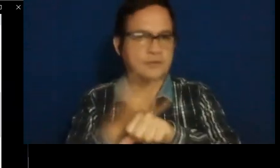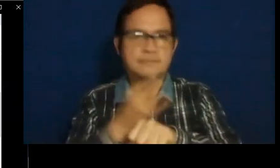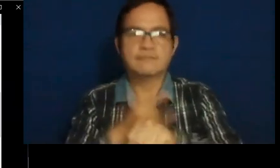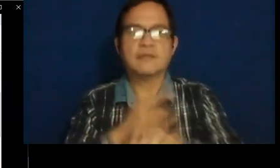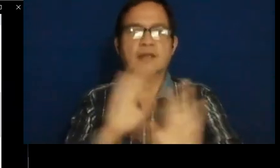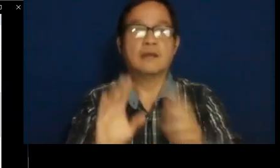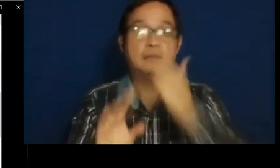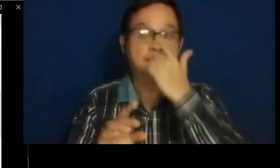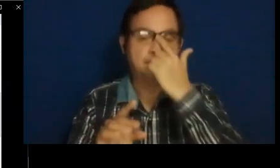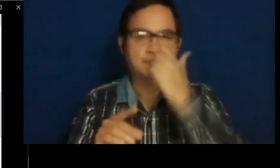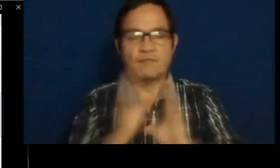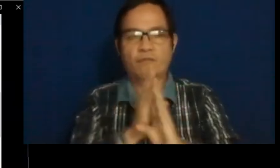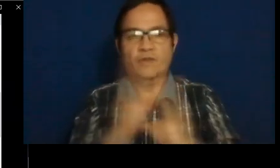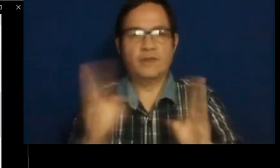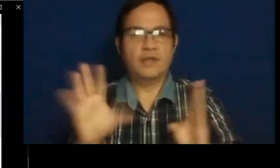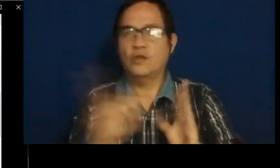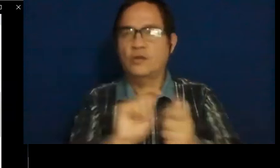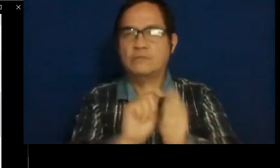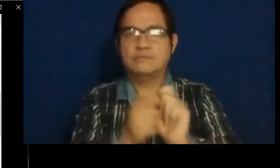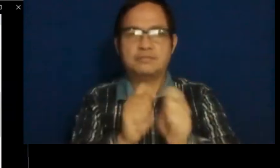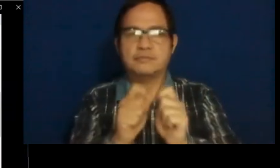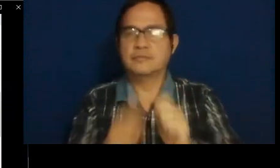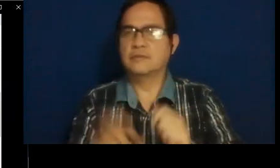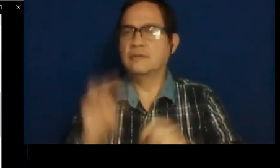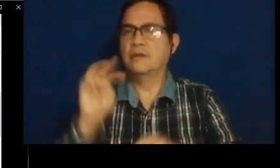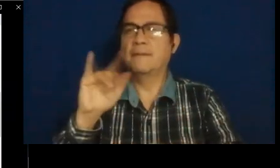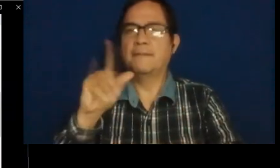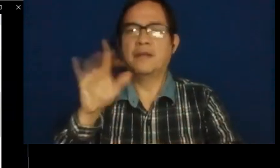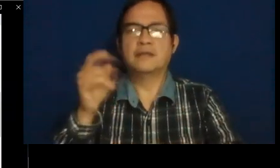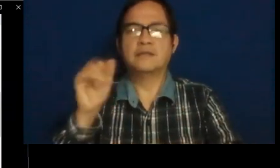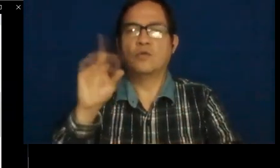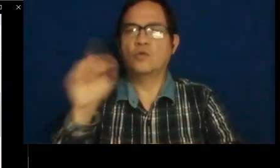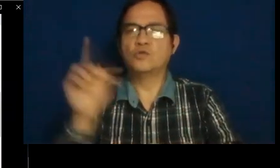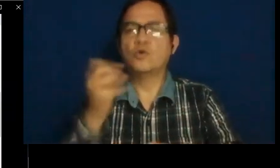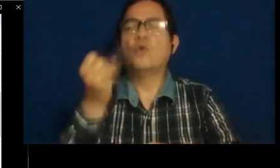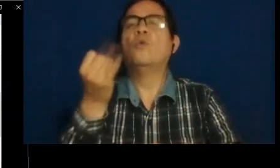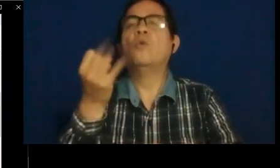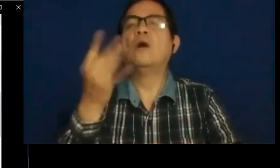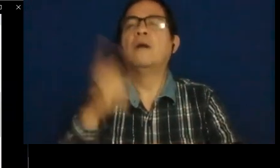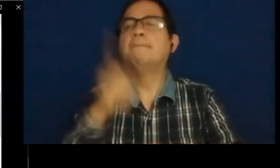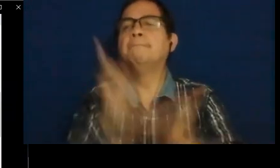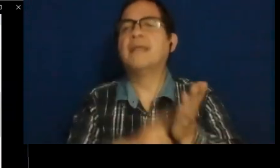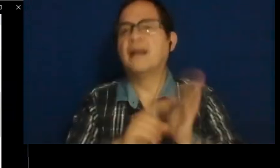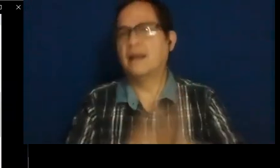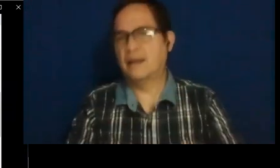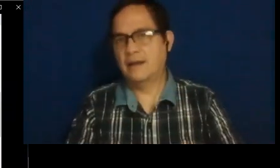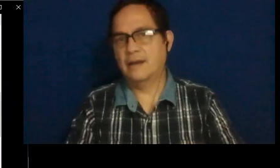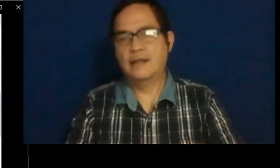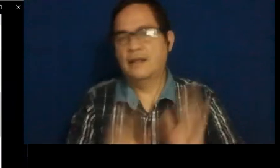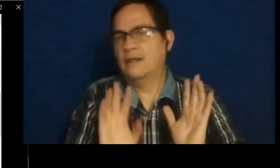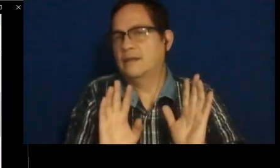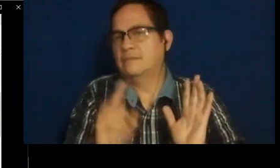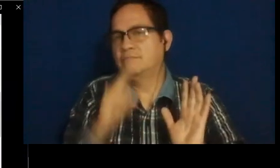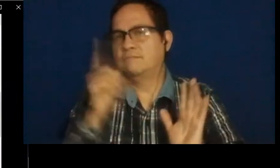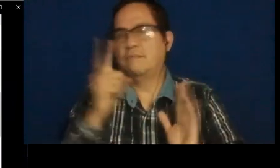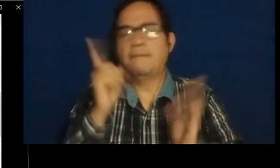un segundo. Si transformamos todo eso en milisegundos, ¿cuántos milisegundos hay en un segundo? Hay 1000. Entonces simplemente